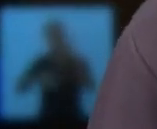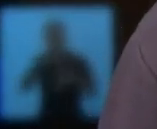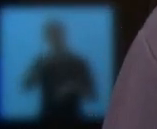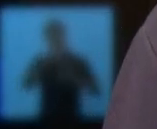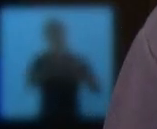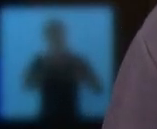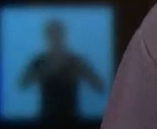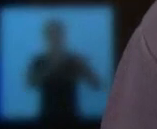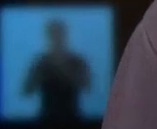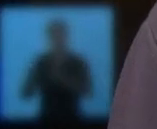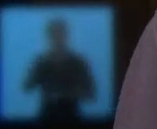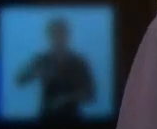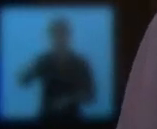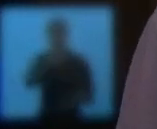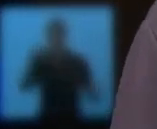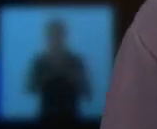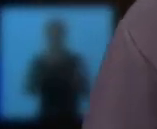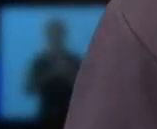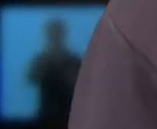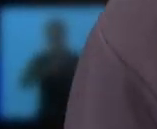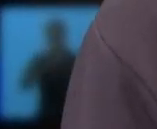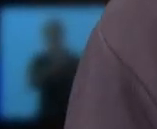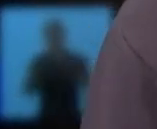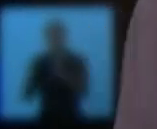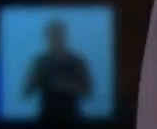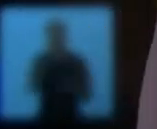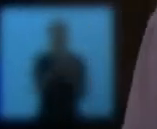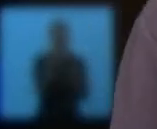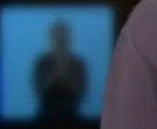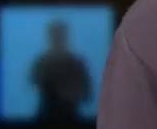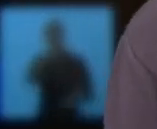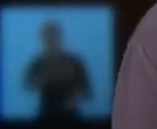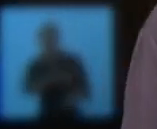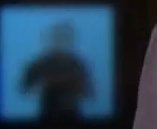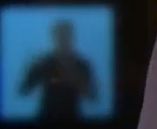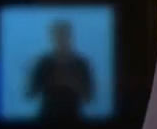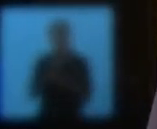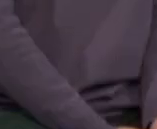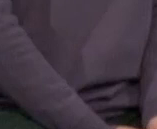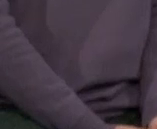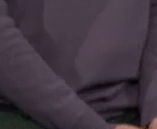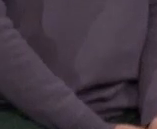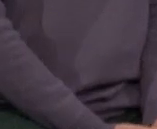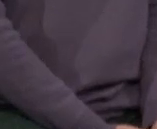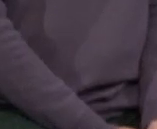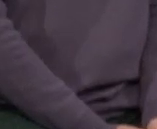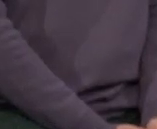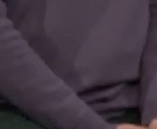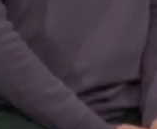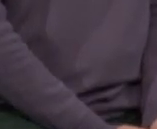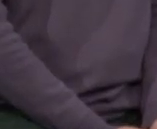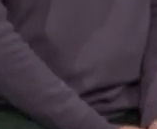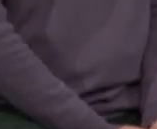si ya van a haber ciertas conductas, digamos, o estrategias que se han adaptado en base a lo que pasó en este primer debate. Bueno, para ir cerrando, Julio, quedan 10